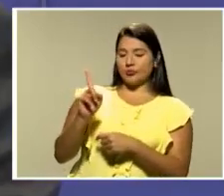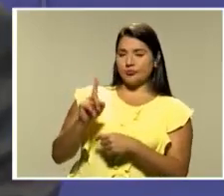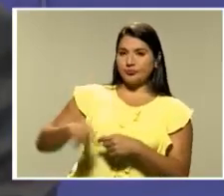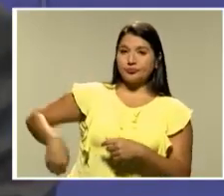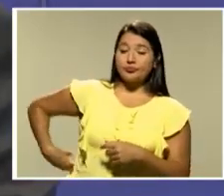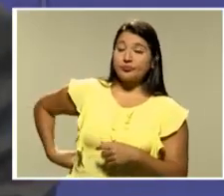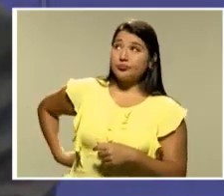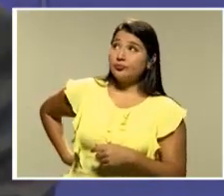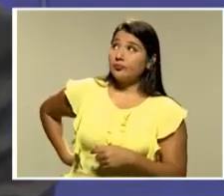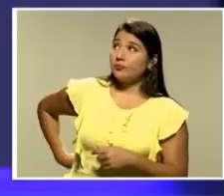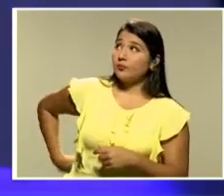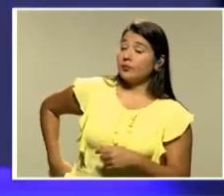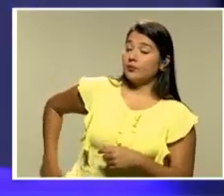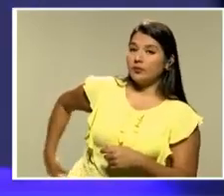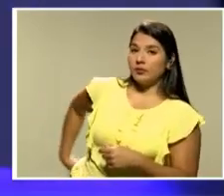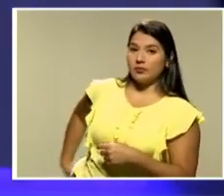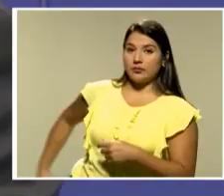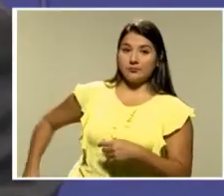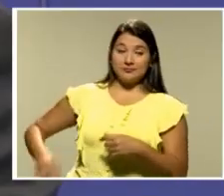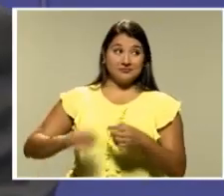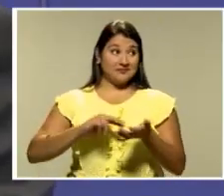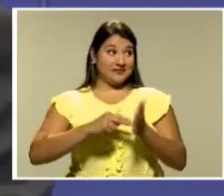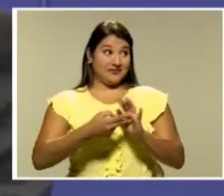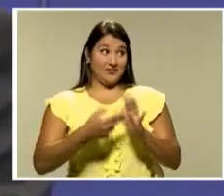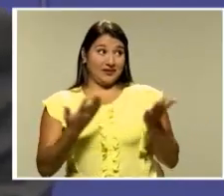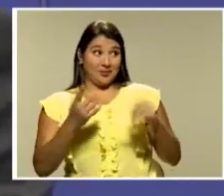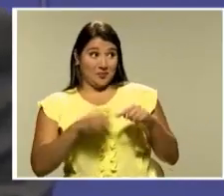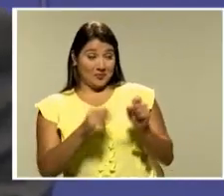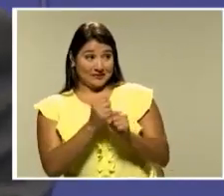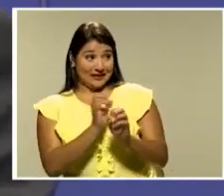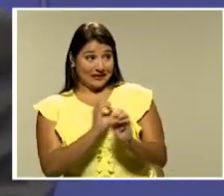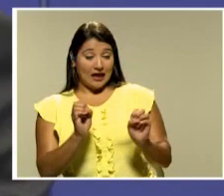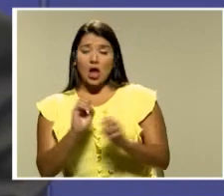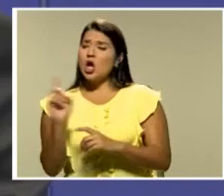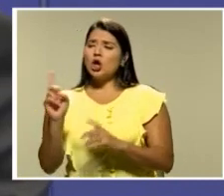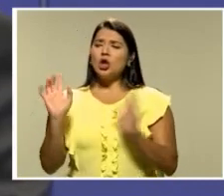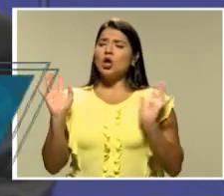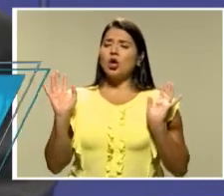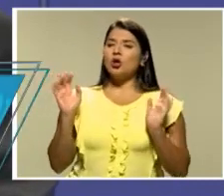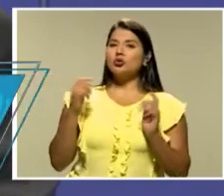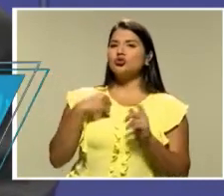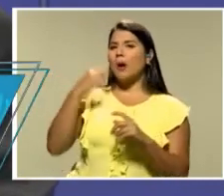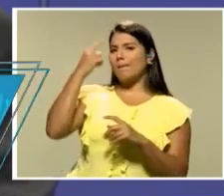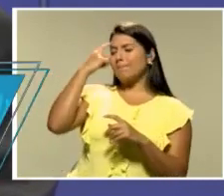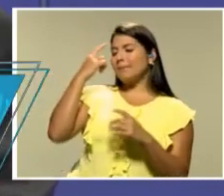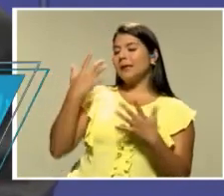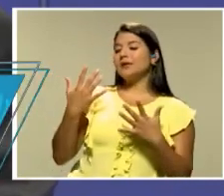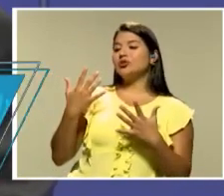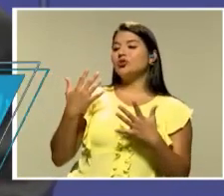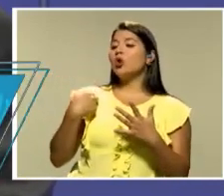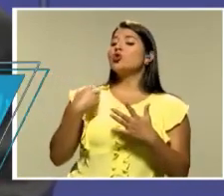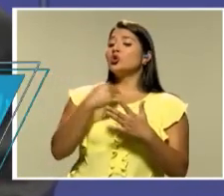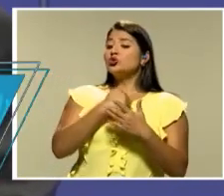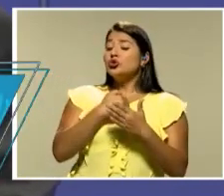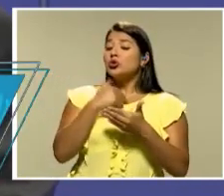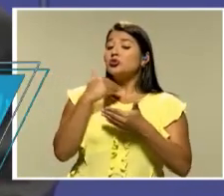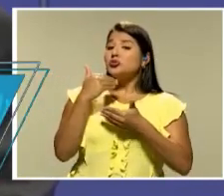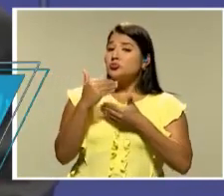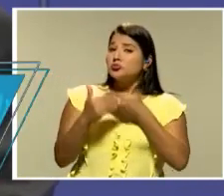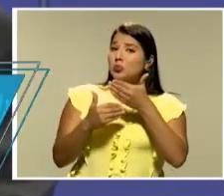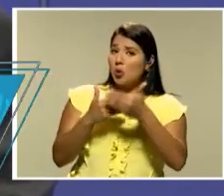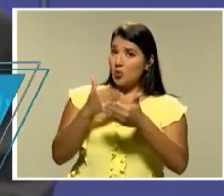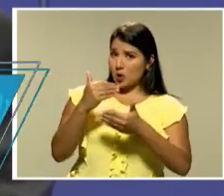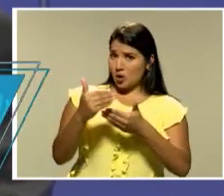La mayoría... O sea, estamos listos. No, en realidad, más bien yo considero que nos estamos convirtiendo poco a poco